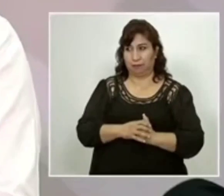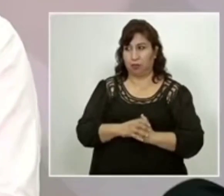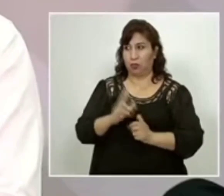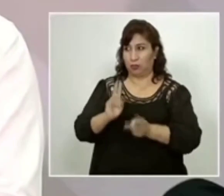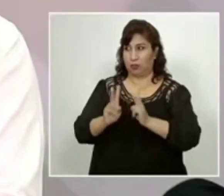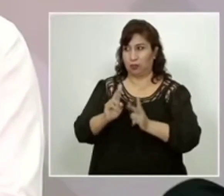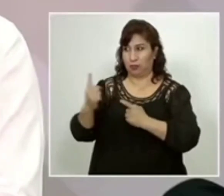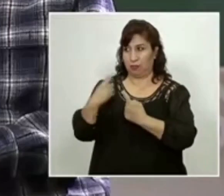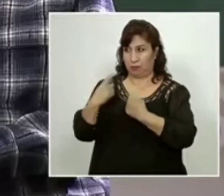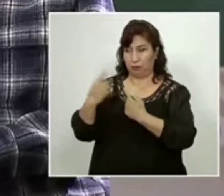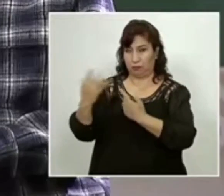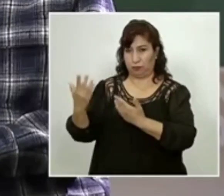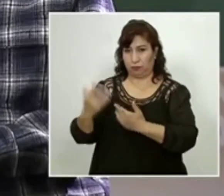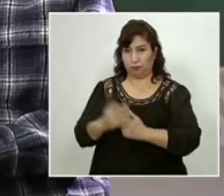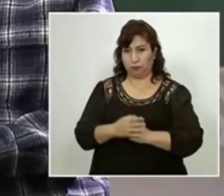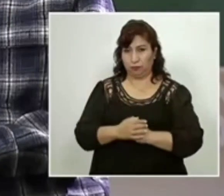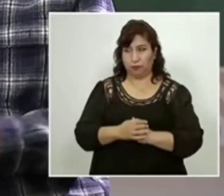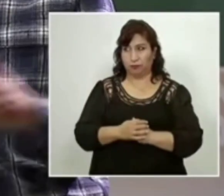platican.